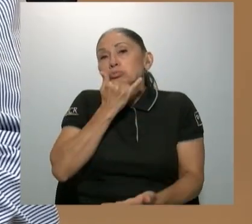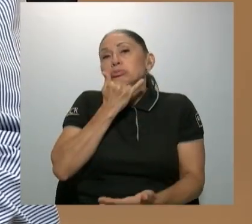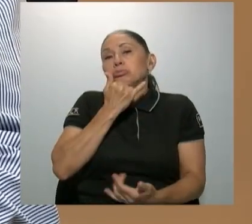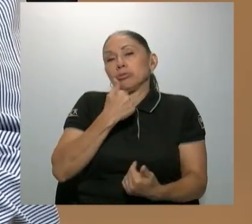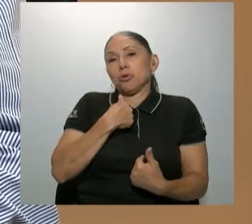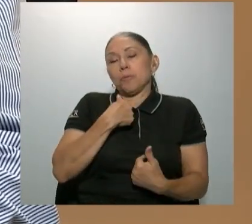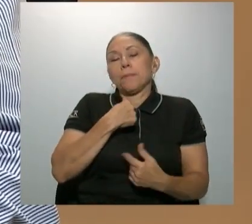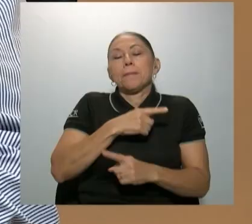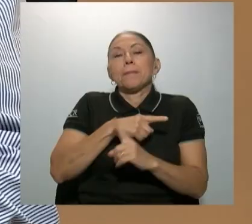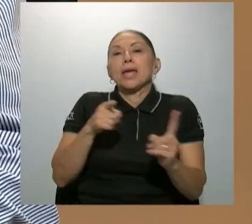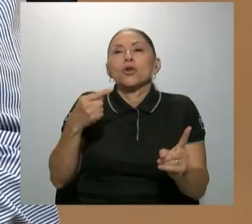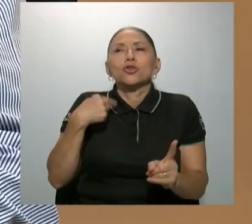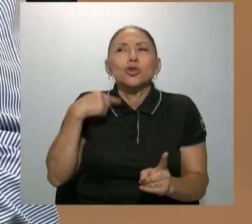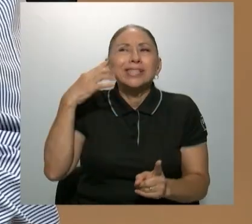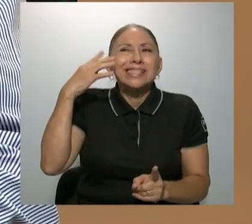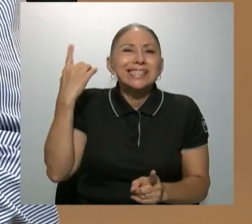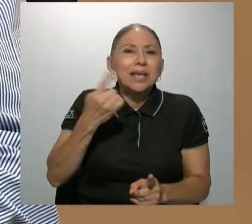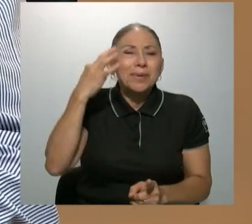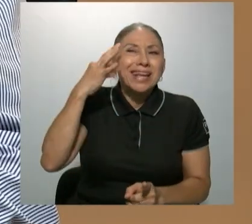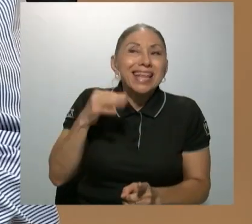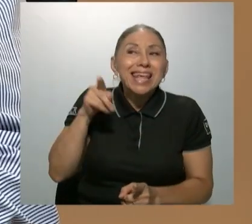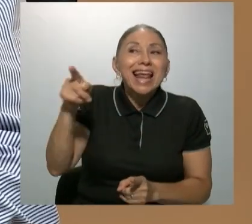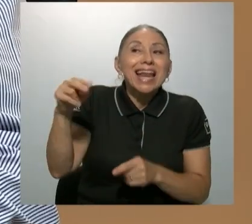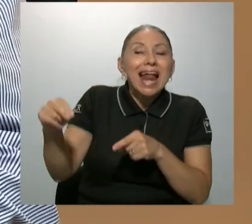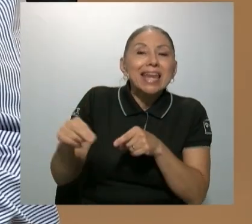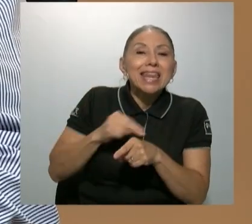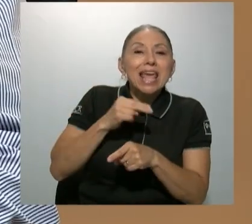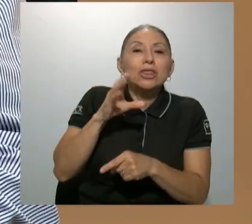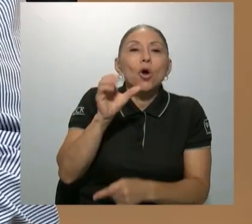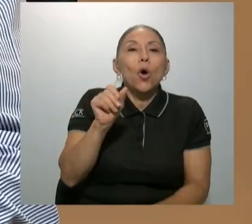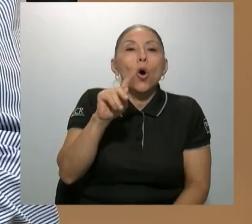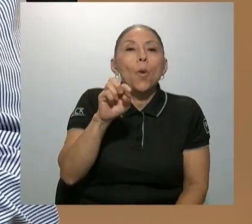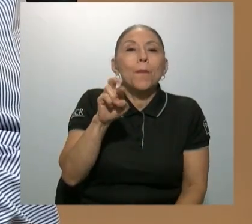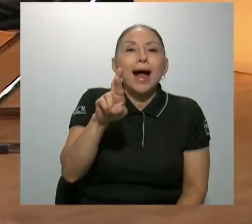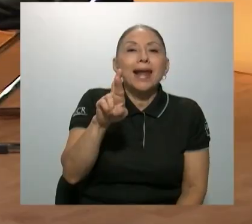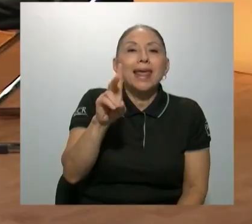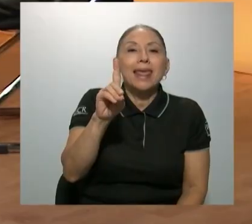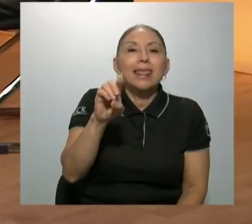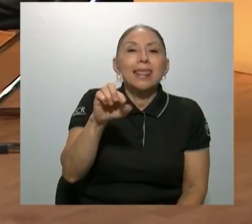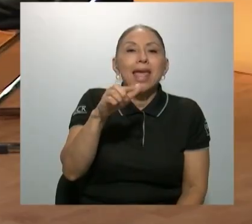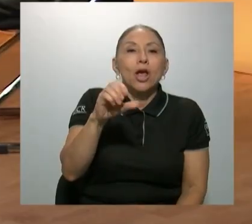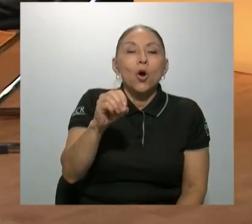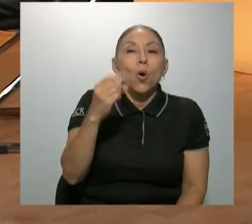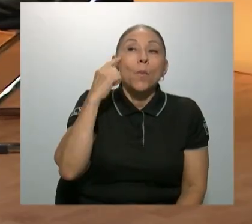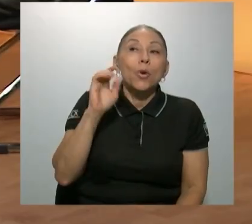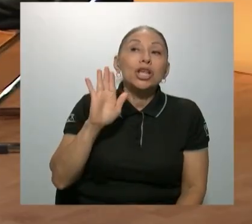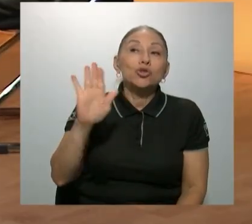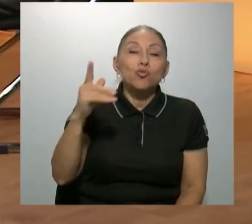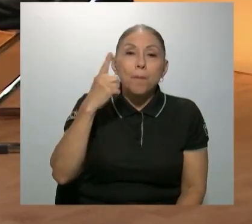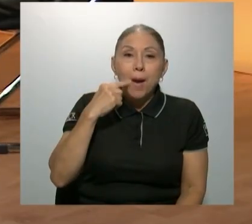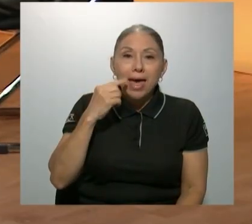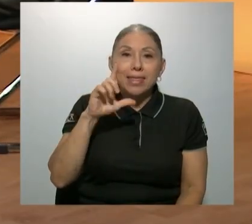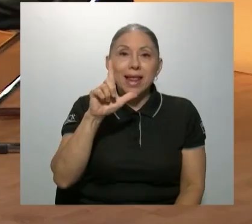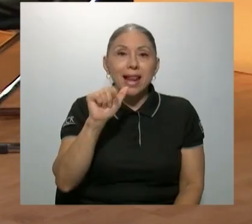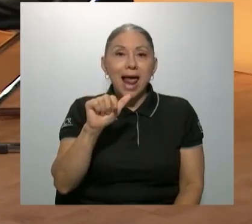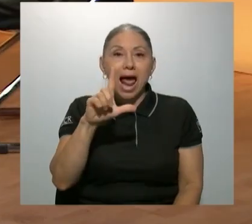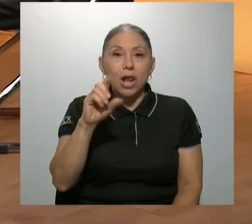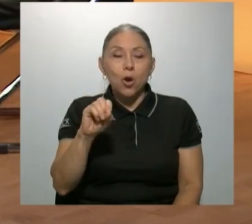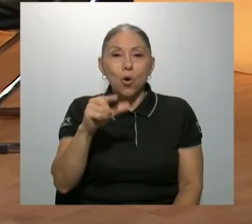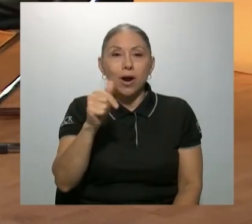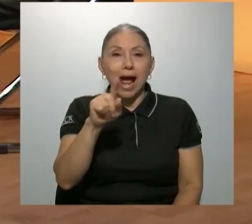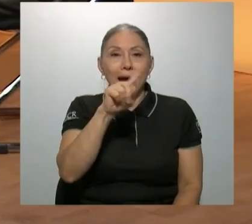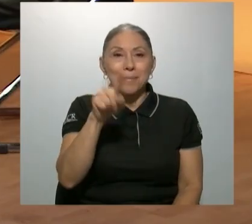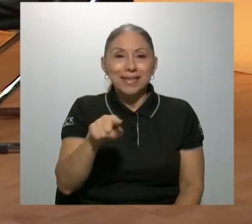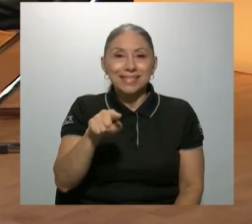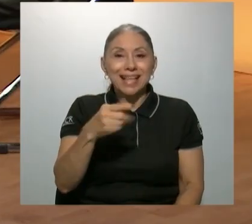era nieto de don Omar Dengo, porque su padre, don Lalo Gámez, había sido alumno de don Omar